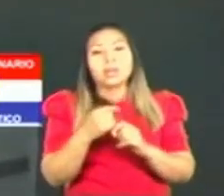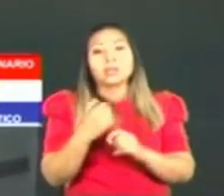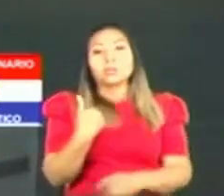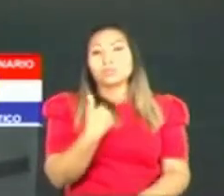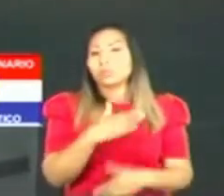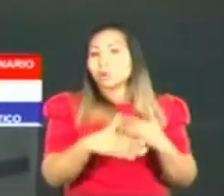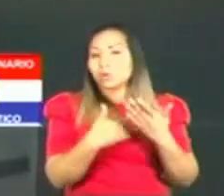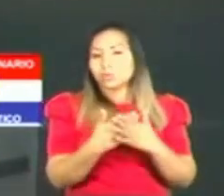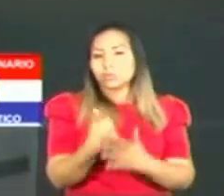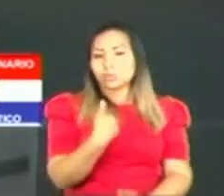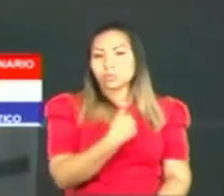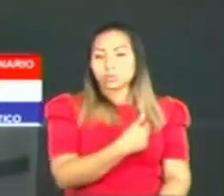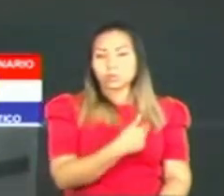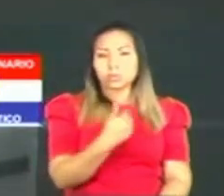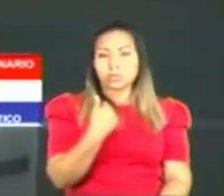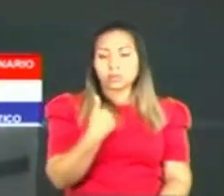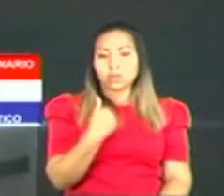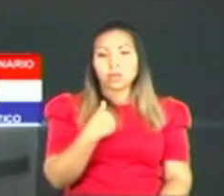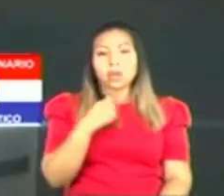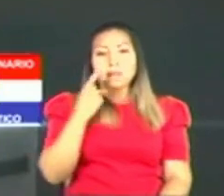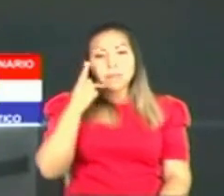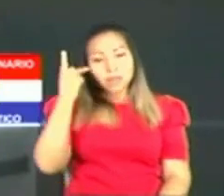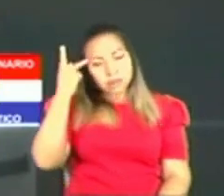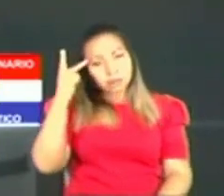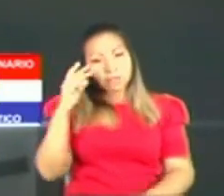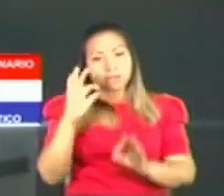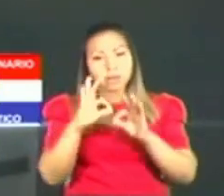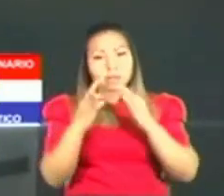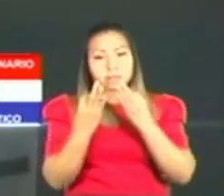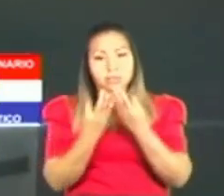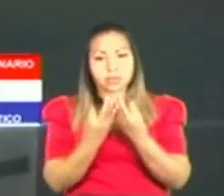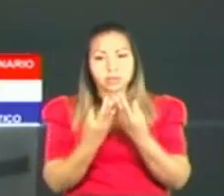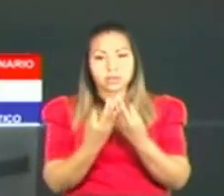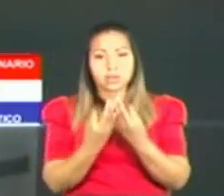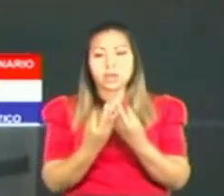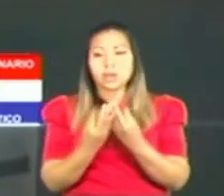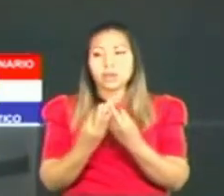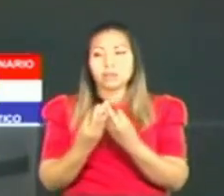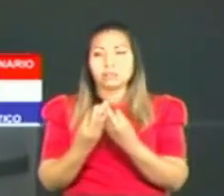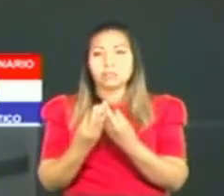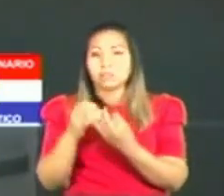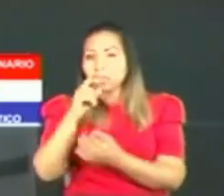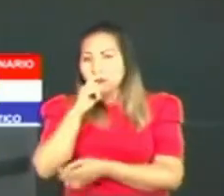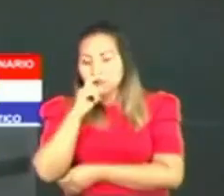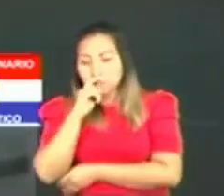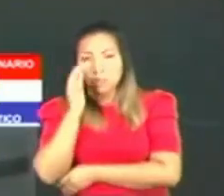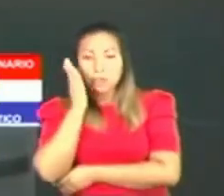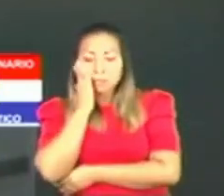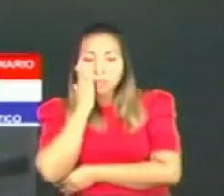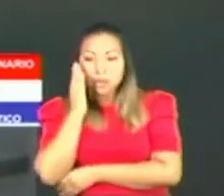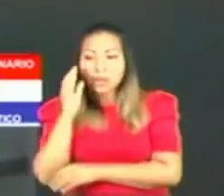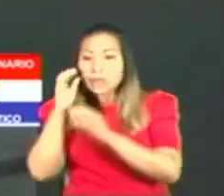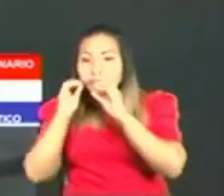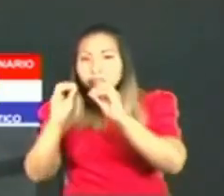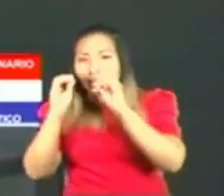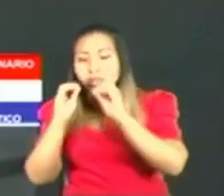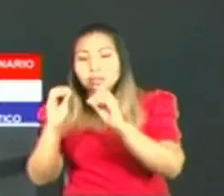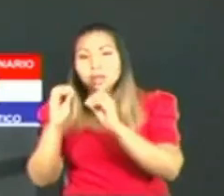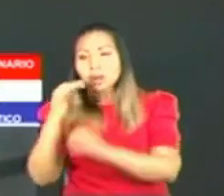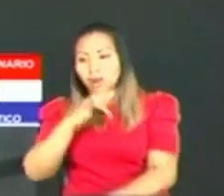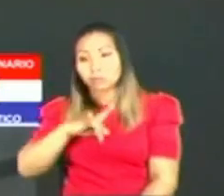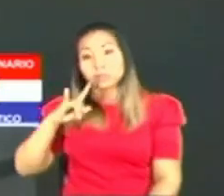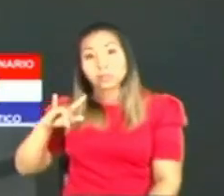no va a venir nadie de afuera a decirnos qué programa y qué planes incluso nos fuimos mucho más allá